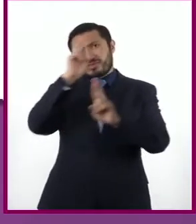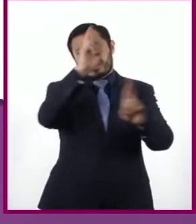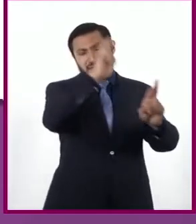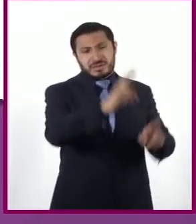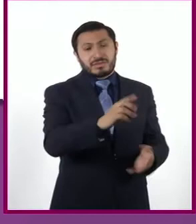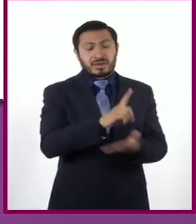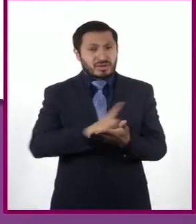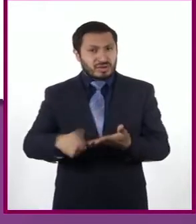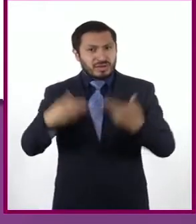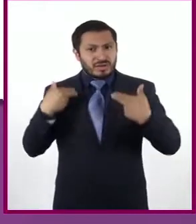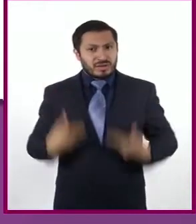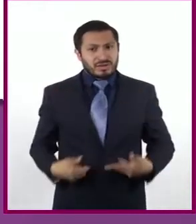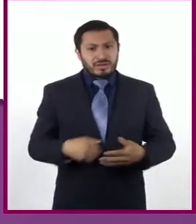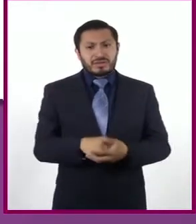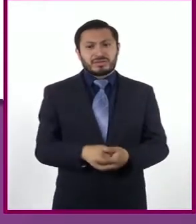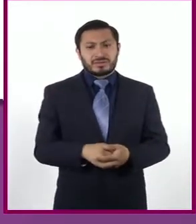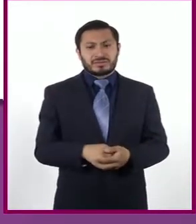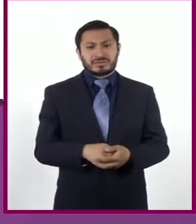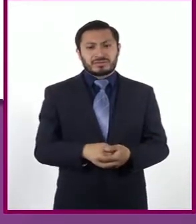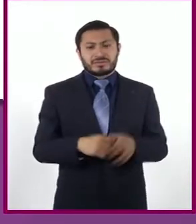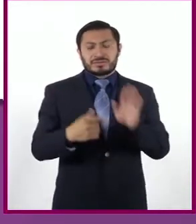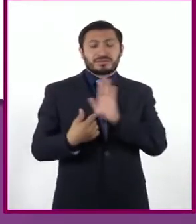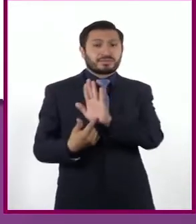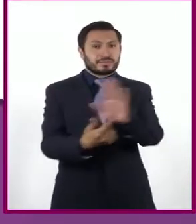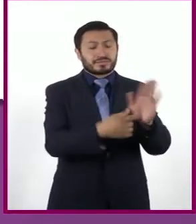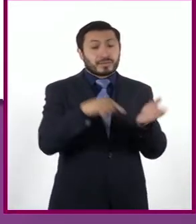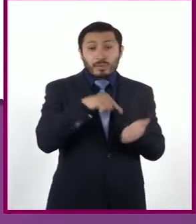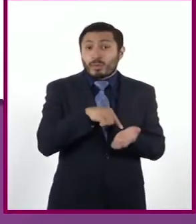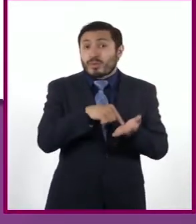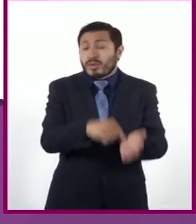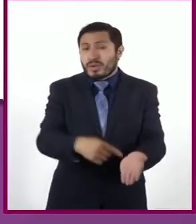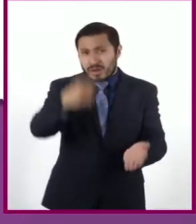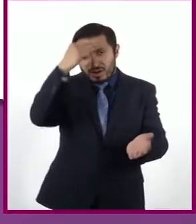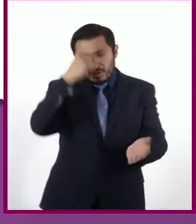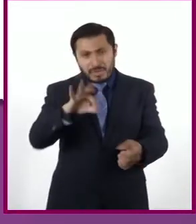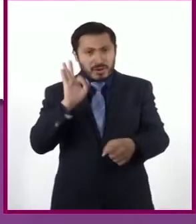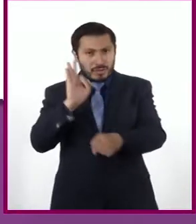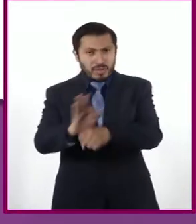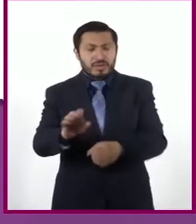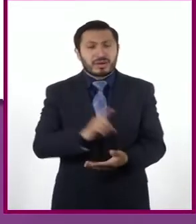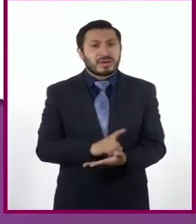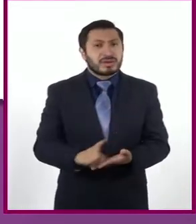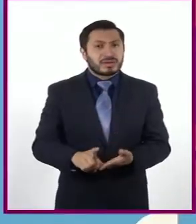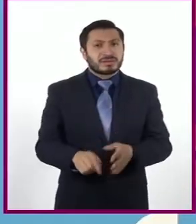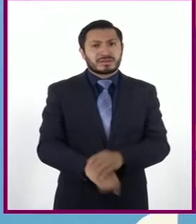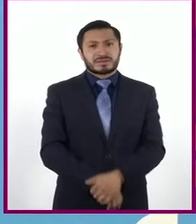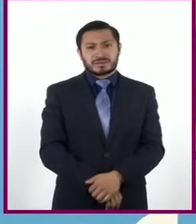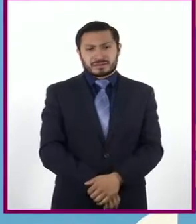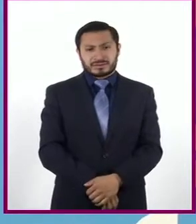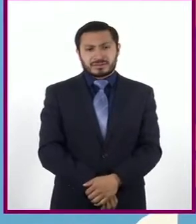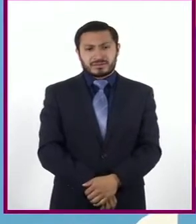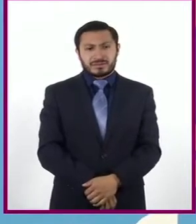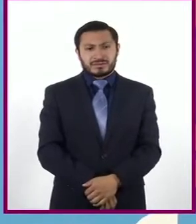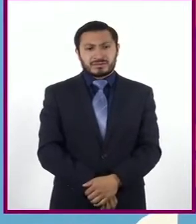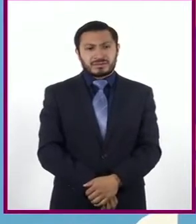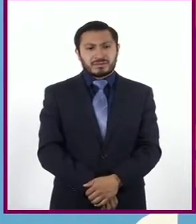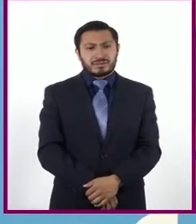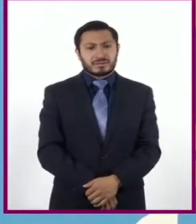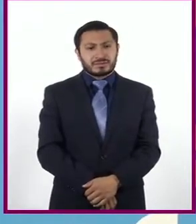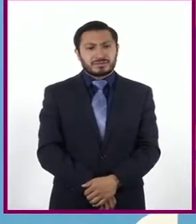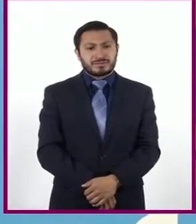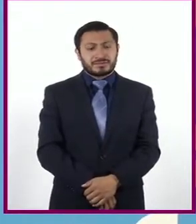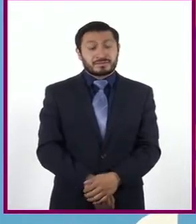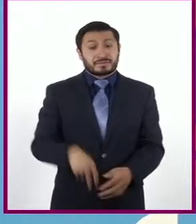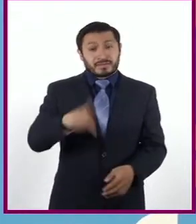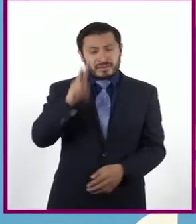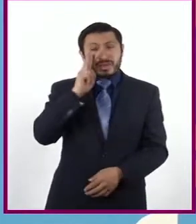humanos, la presentación de iniciativas ciudadanas para proteger derechos. Pero mira, Claudia,